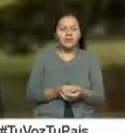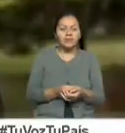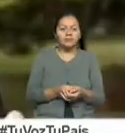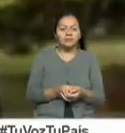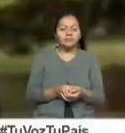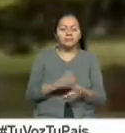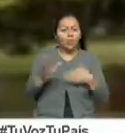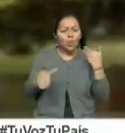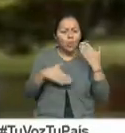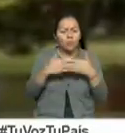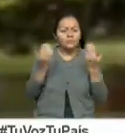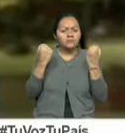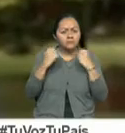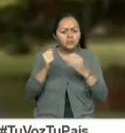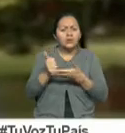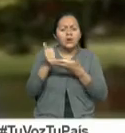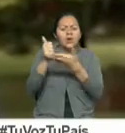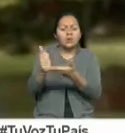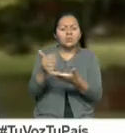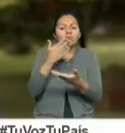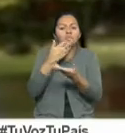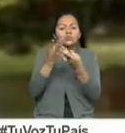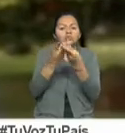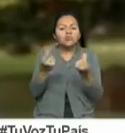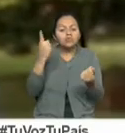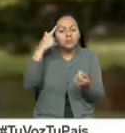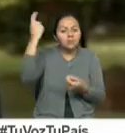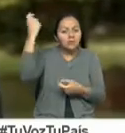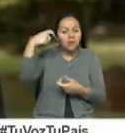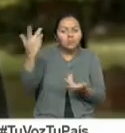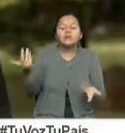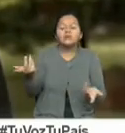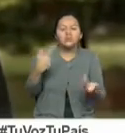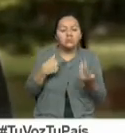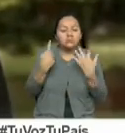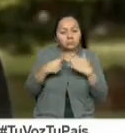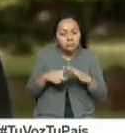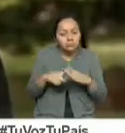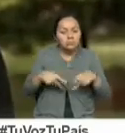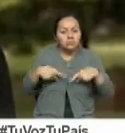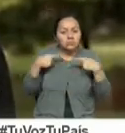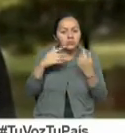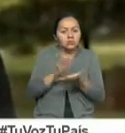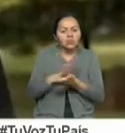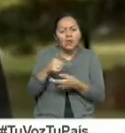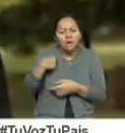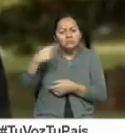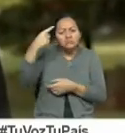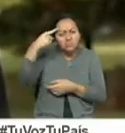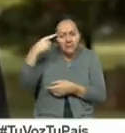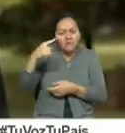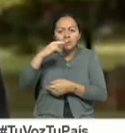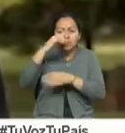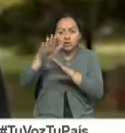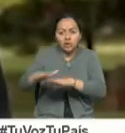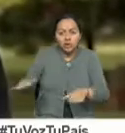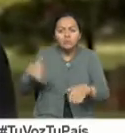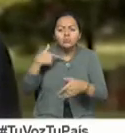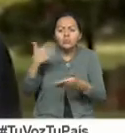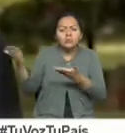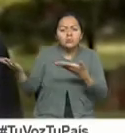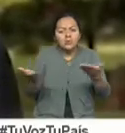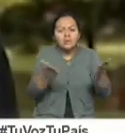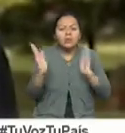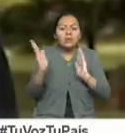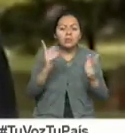Todos debemos intentar ayudarlos a superar su trauma e integrarlos en la vida escolar normal. Somos conscientes de que estos niños están aquí de paso, pero deben